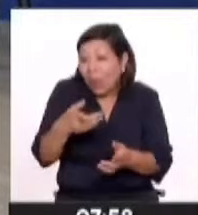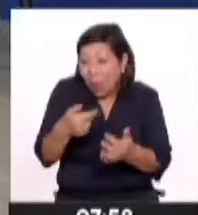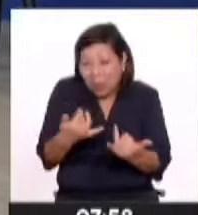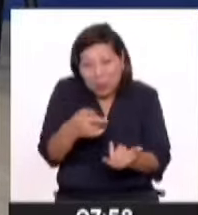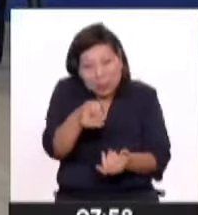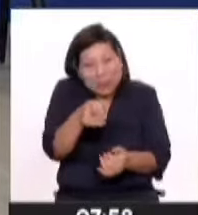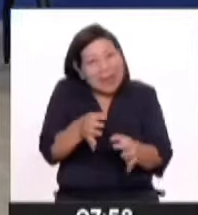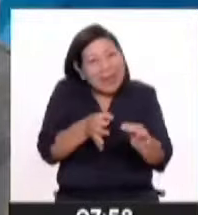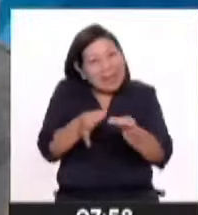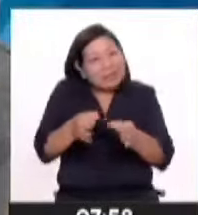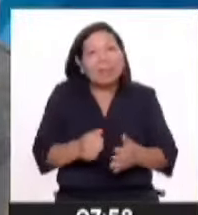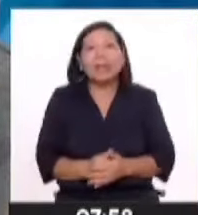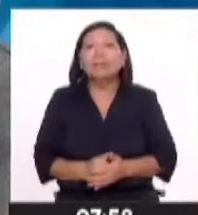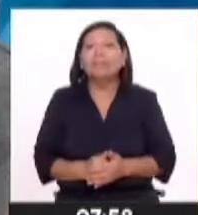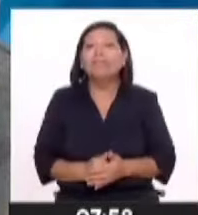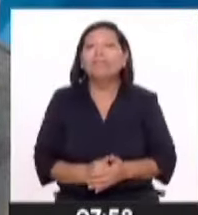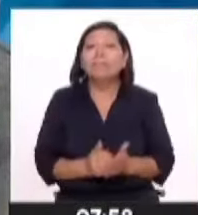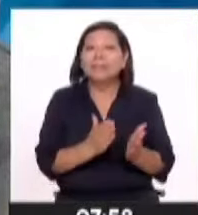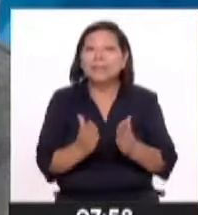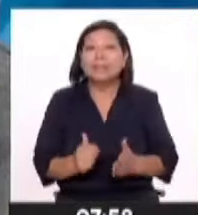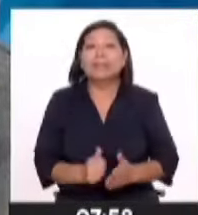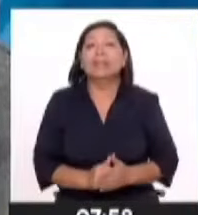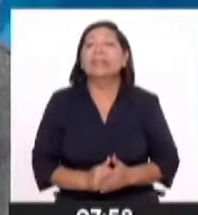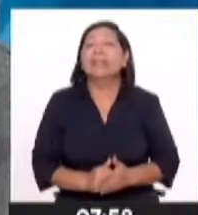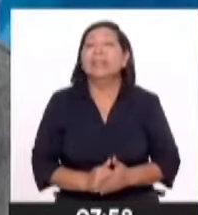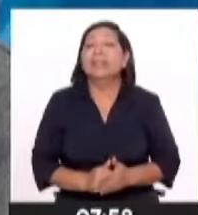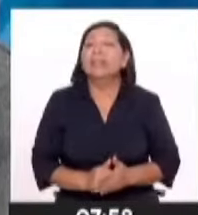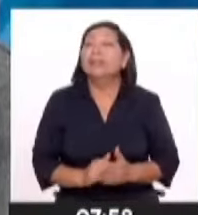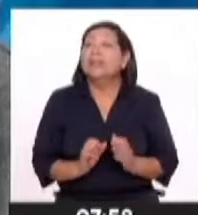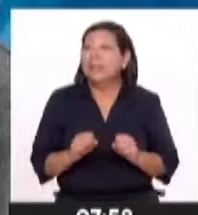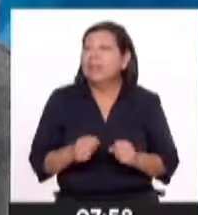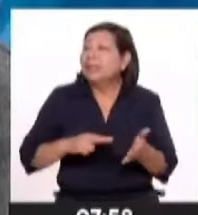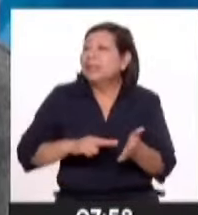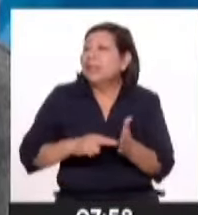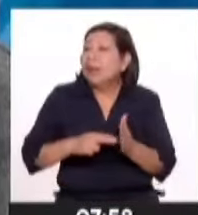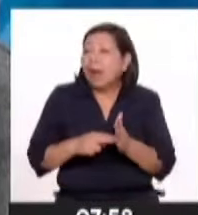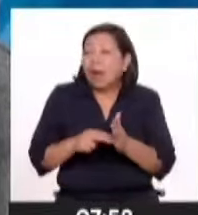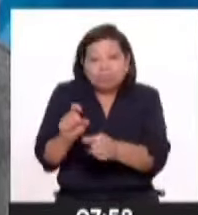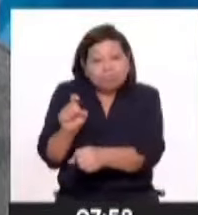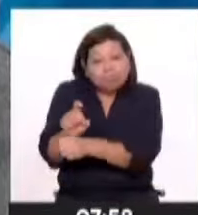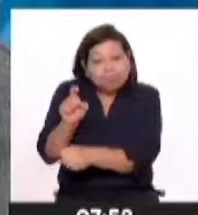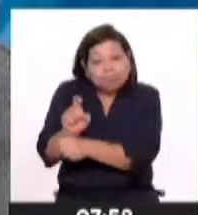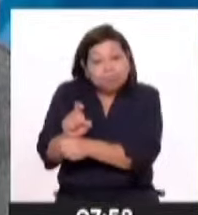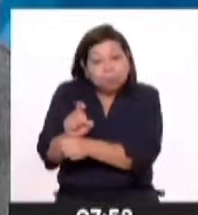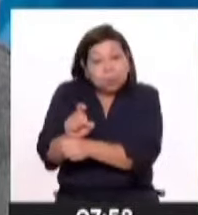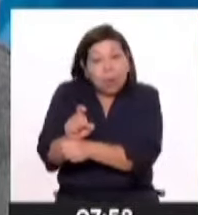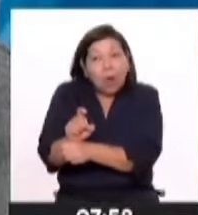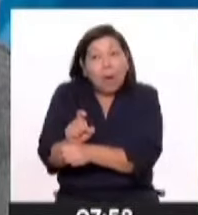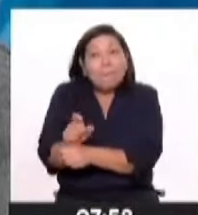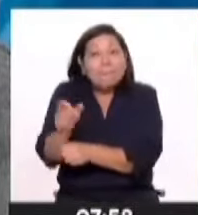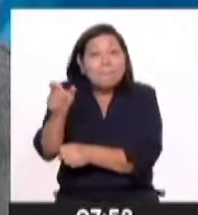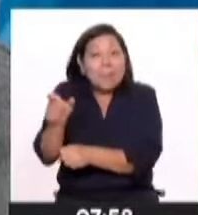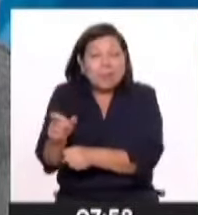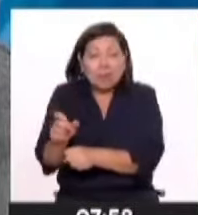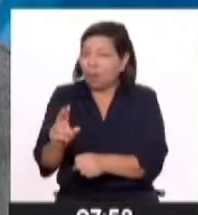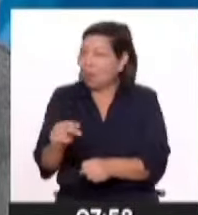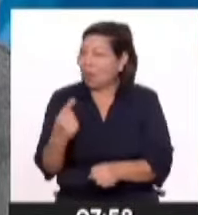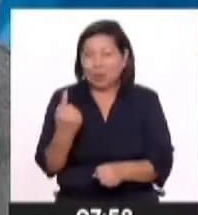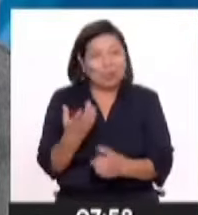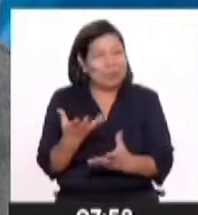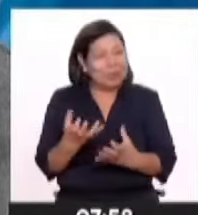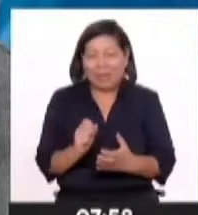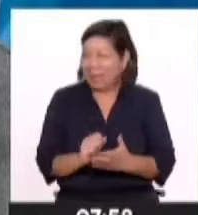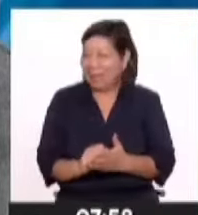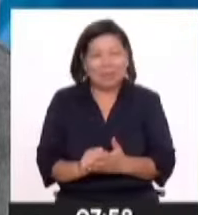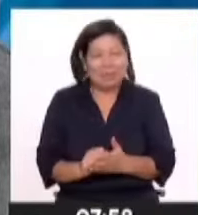detalla? Ahí tenemos una estrategia que implica la capacitación y asistencia técnica. O sea, no solamente queremos